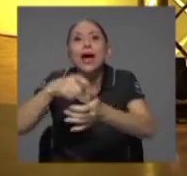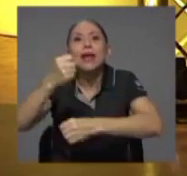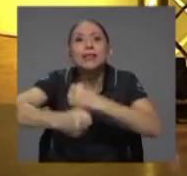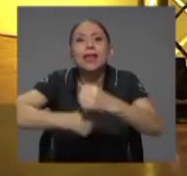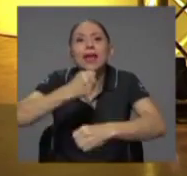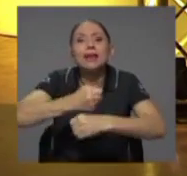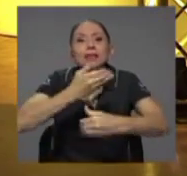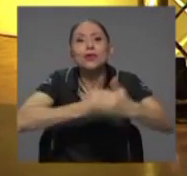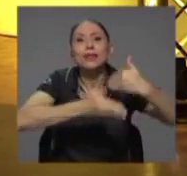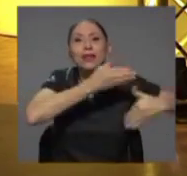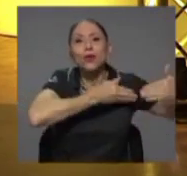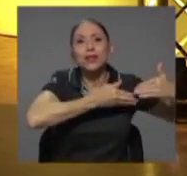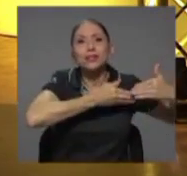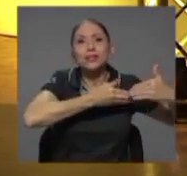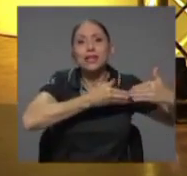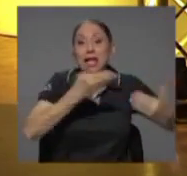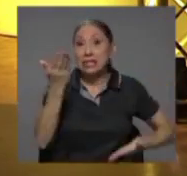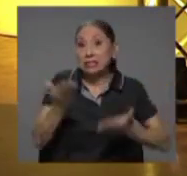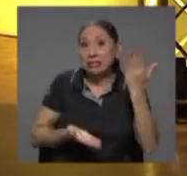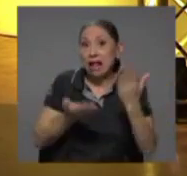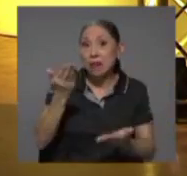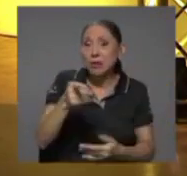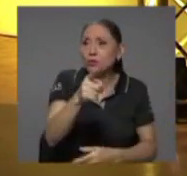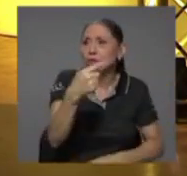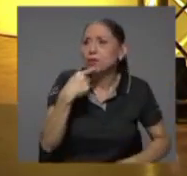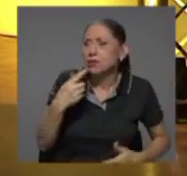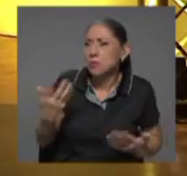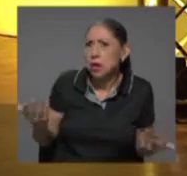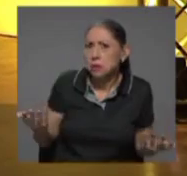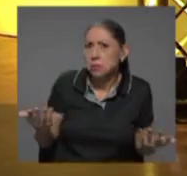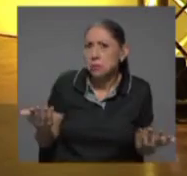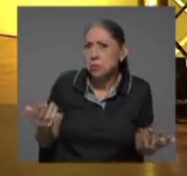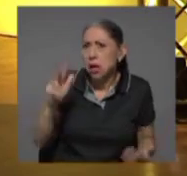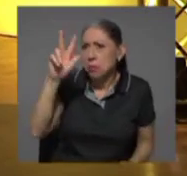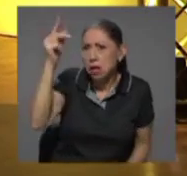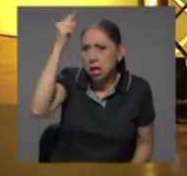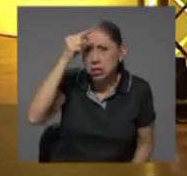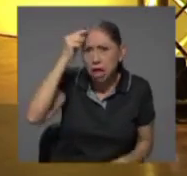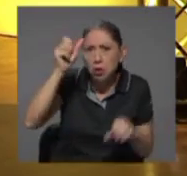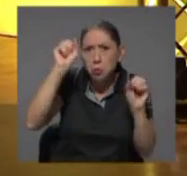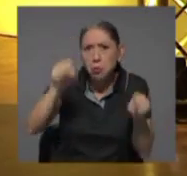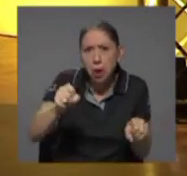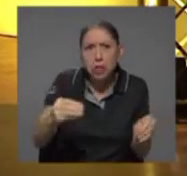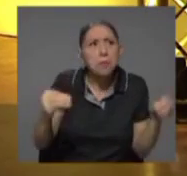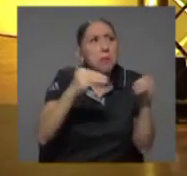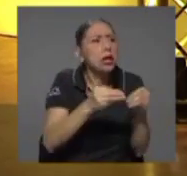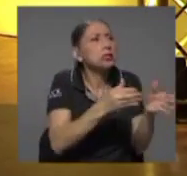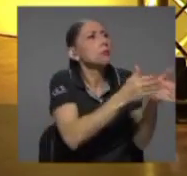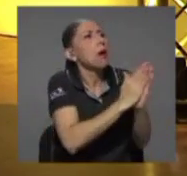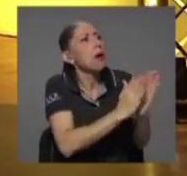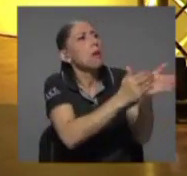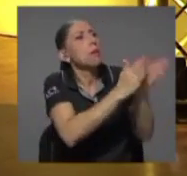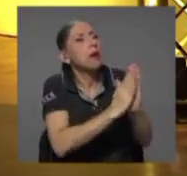si alguien dice, bueno, ¿por qué no se endeuda más el Estado y me dan a mí